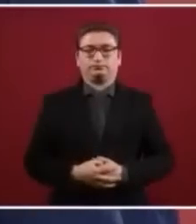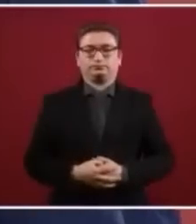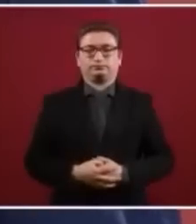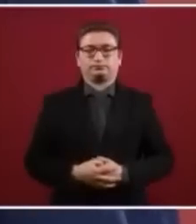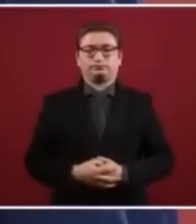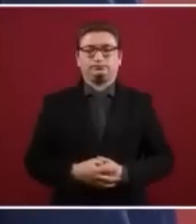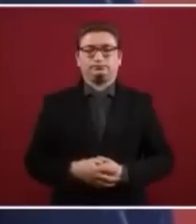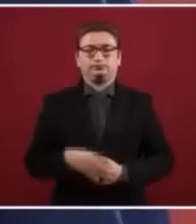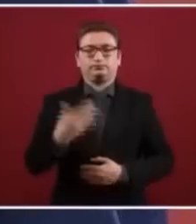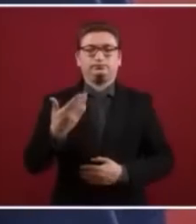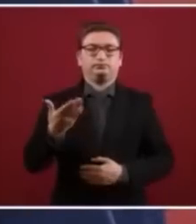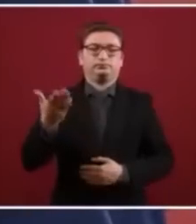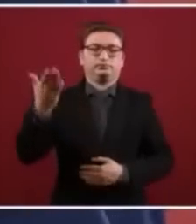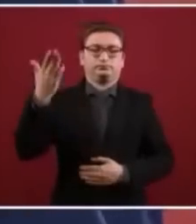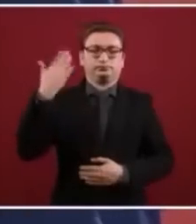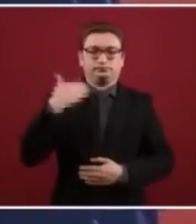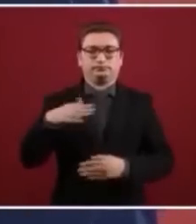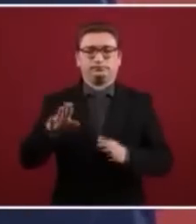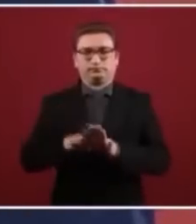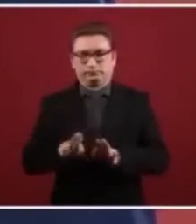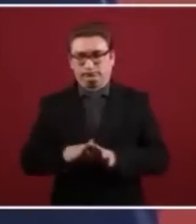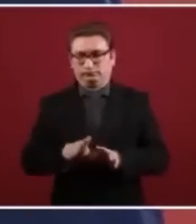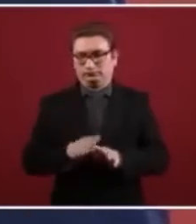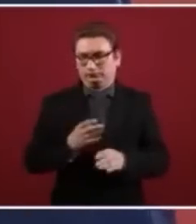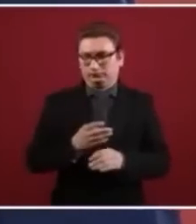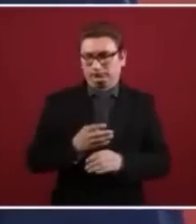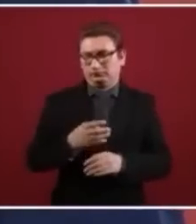Existía el Estado Mayor presidencial.